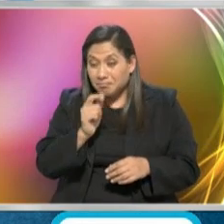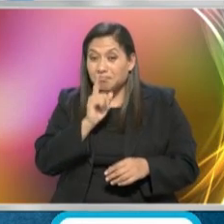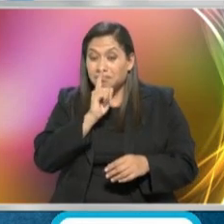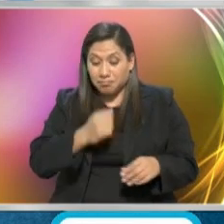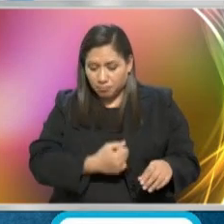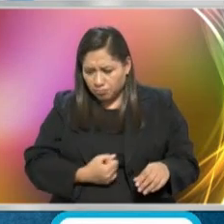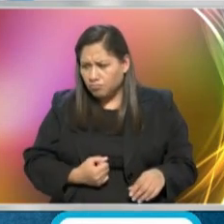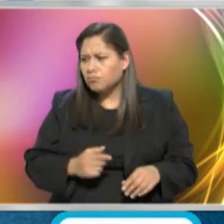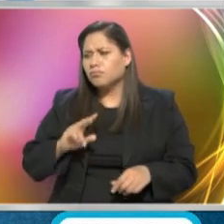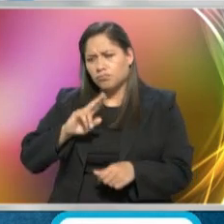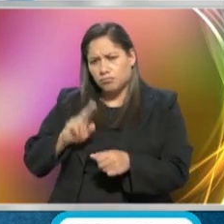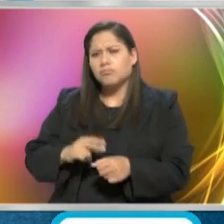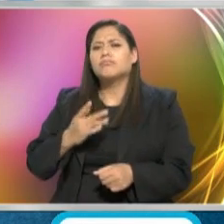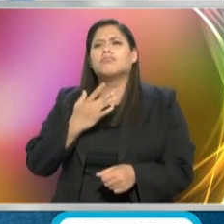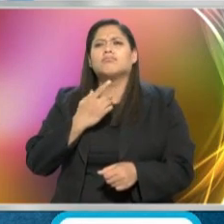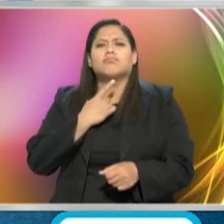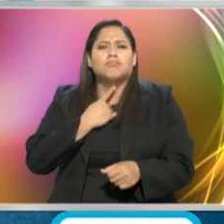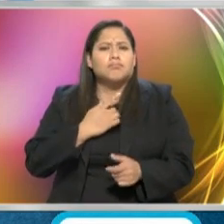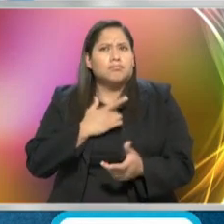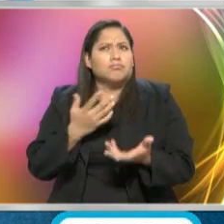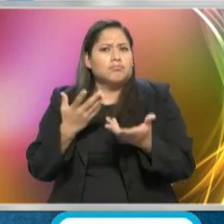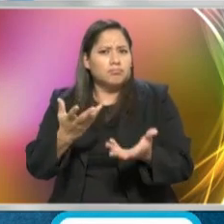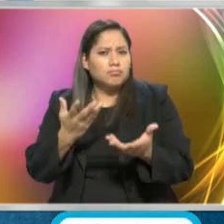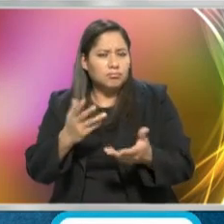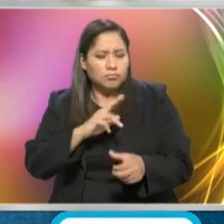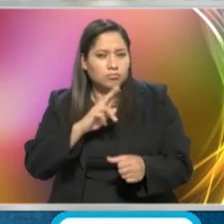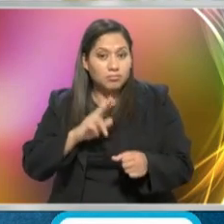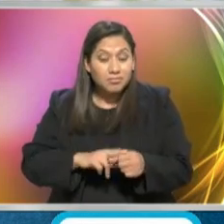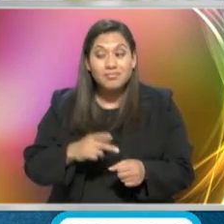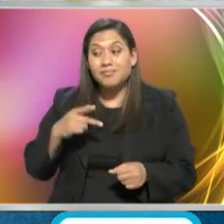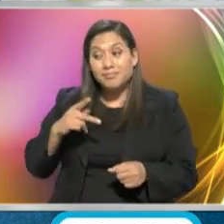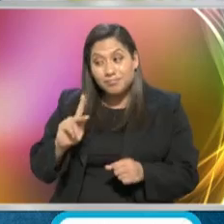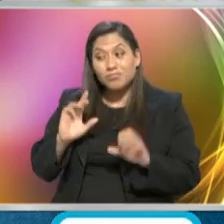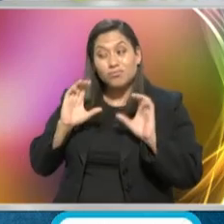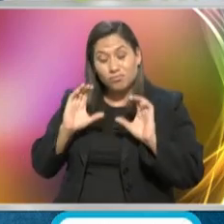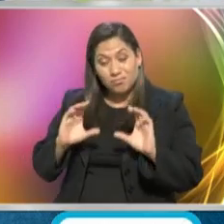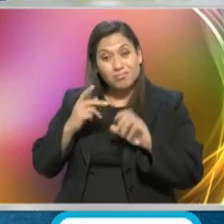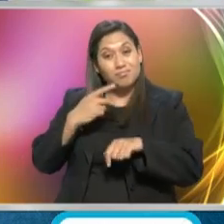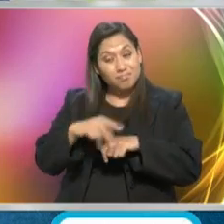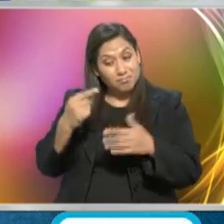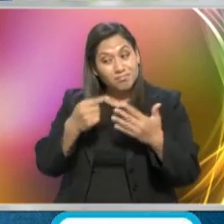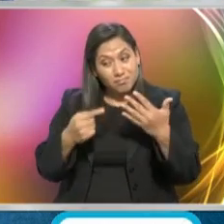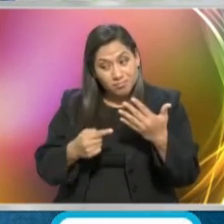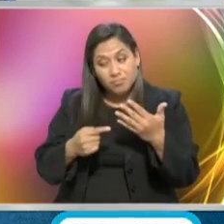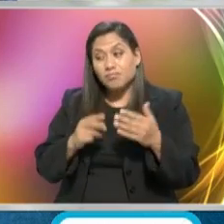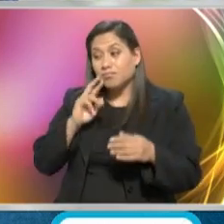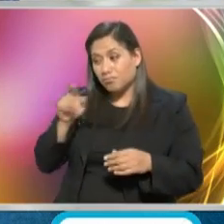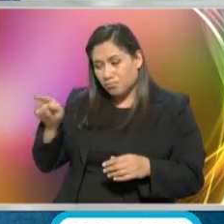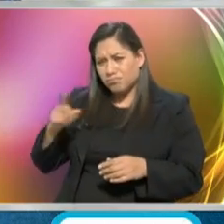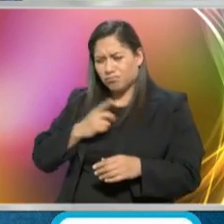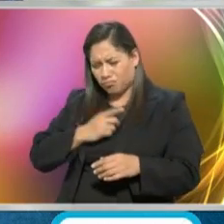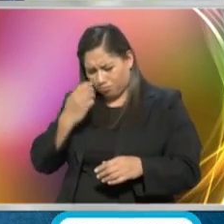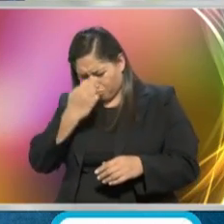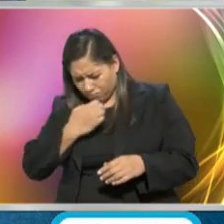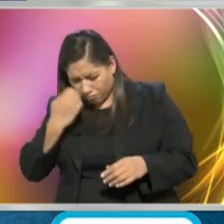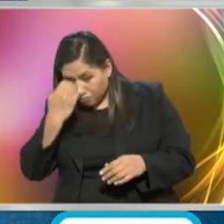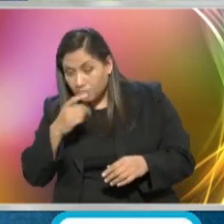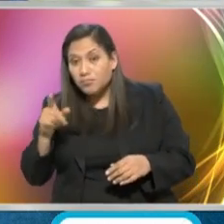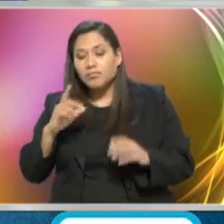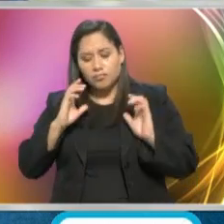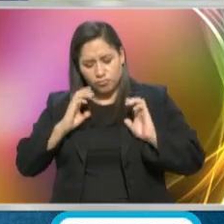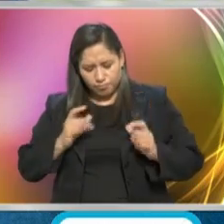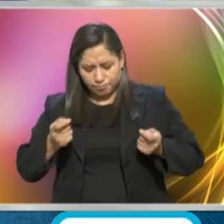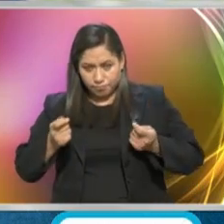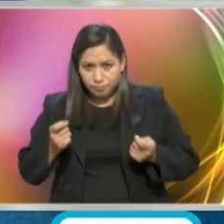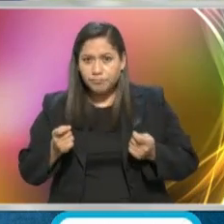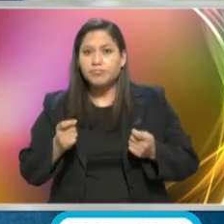sientas deseo sexual, por ejemplo, que quieras explorar, pero estos son los riesgos, yo te invito mejor a que te explores tú mismo, que respetes tu cuerpo,